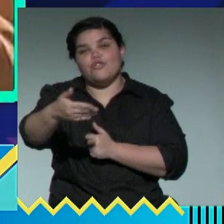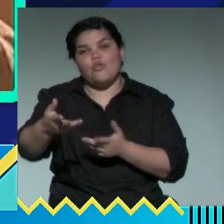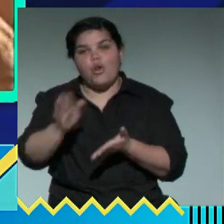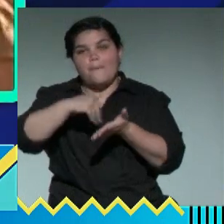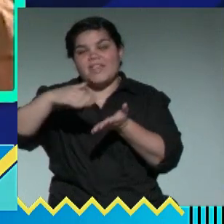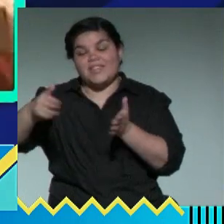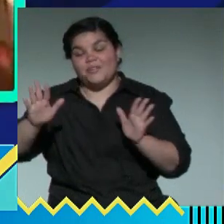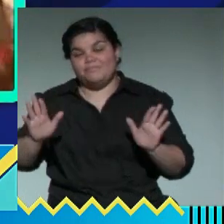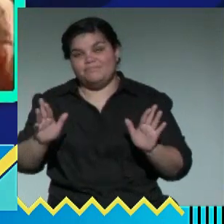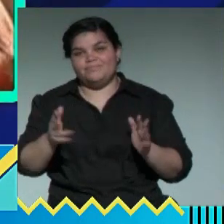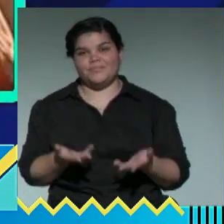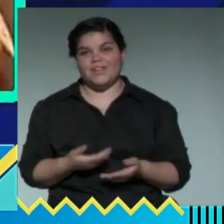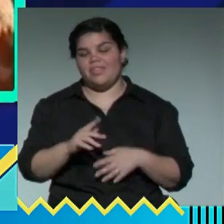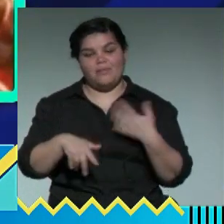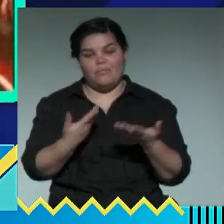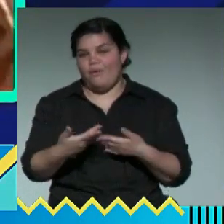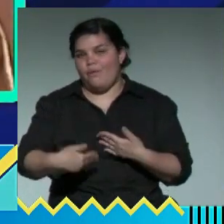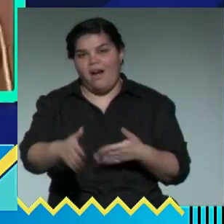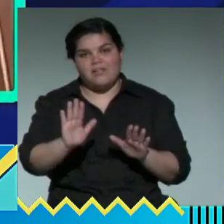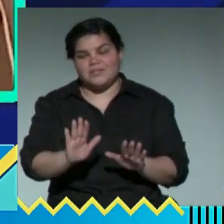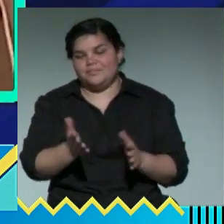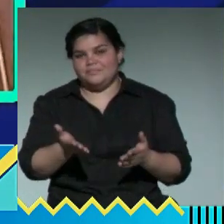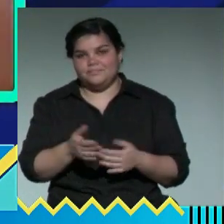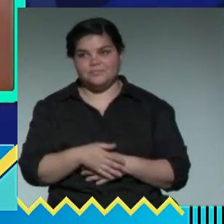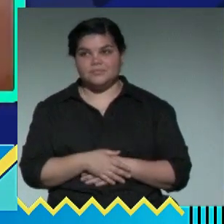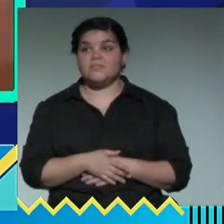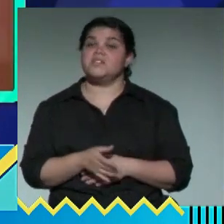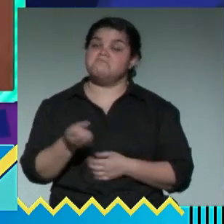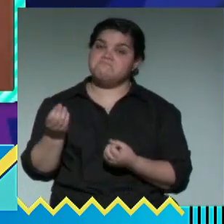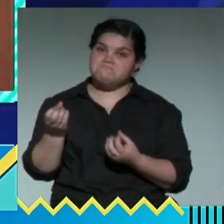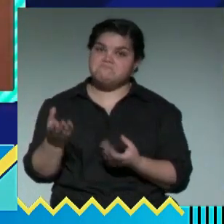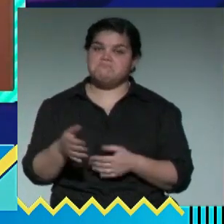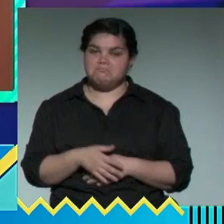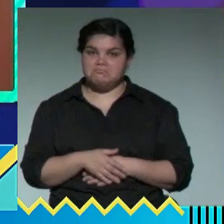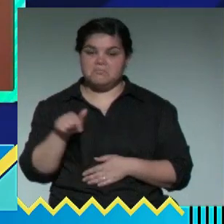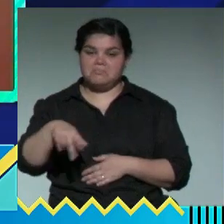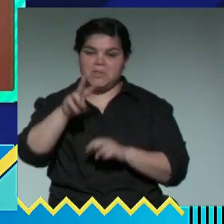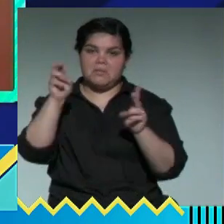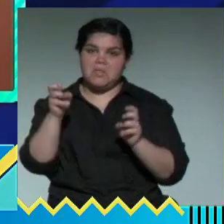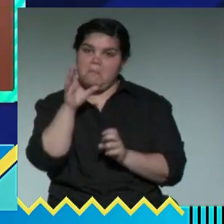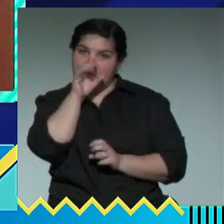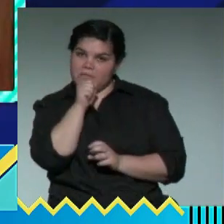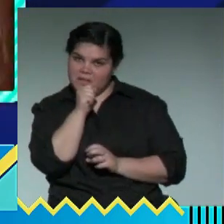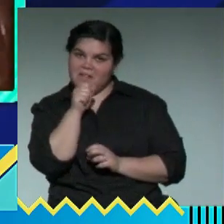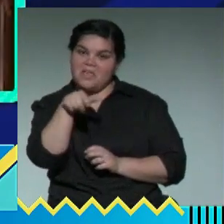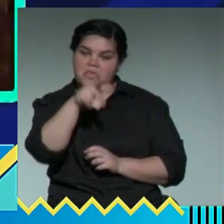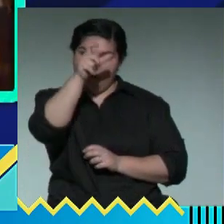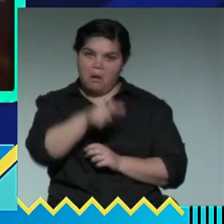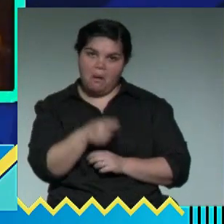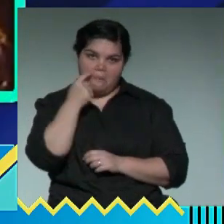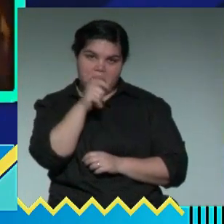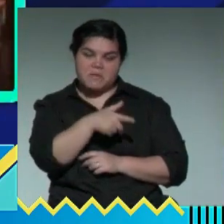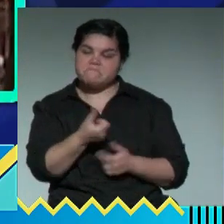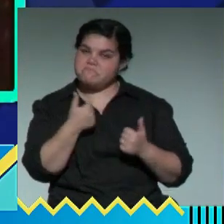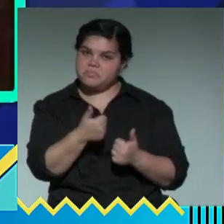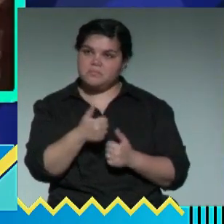hacer. Bueno, ahí tenemos otra parte de la intimidad también de Gustavo. No sé si alguno más quiere preguntarle algo